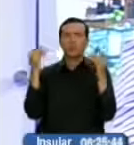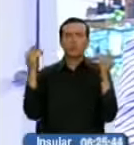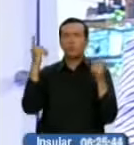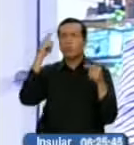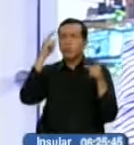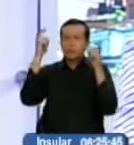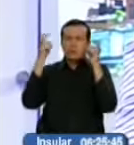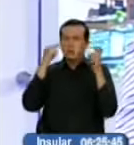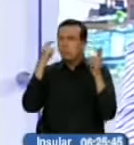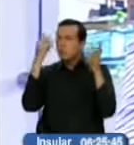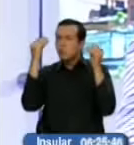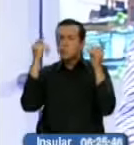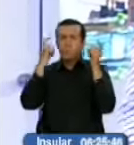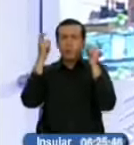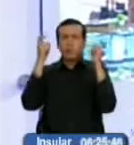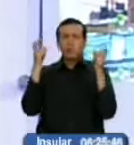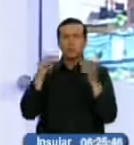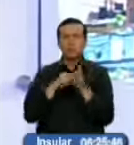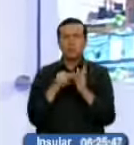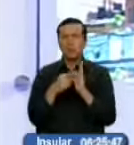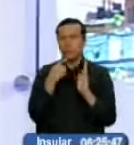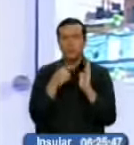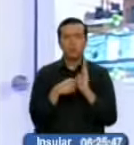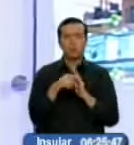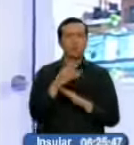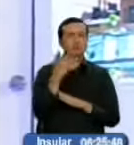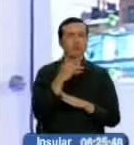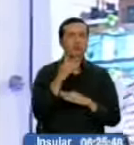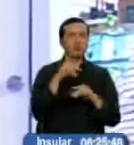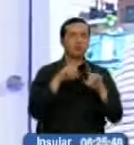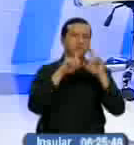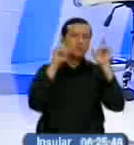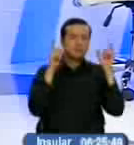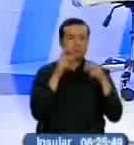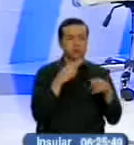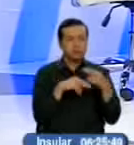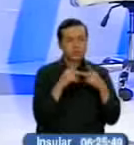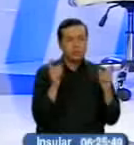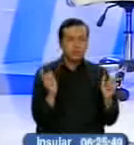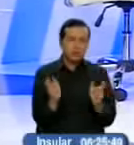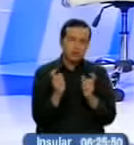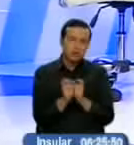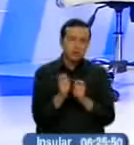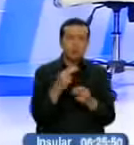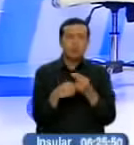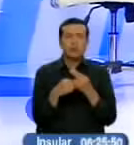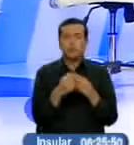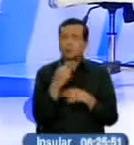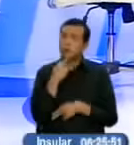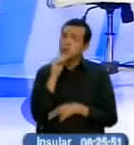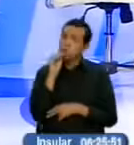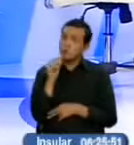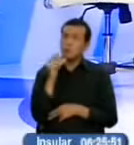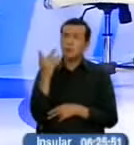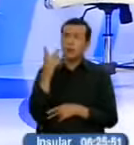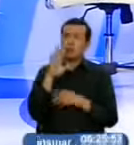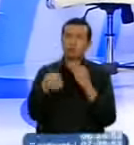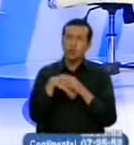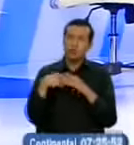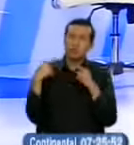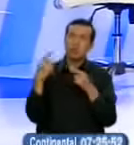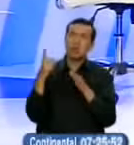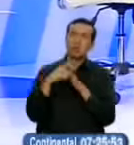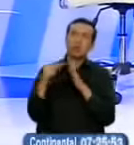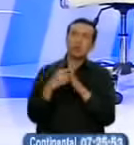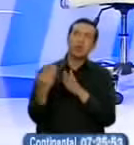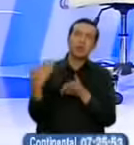creado en los últimos años. Si tú hablas con un pequeño o mediano empresario, con un microempresario, te va a decir, ahí me cae todos los días el